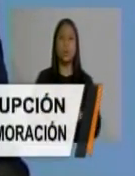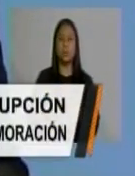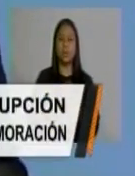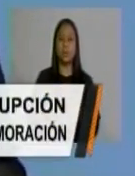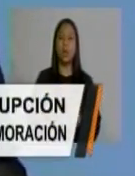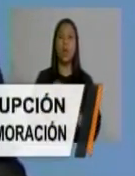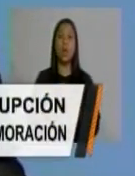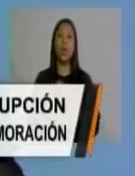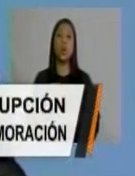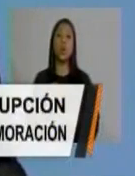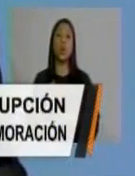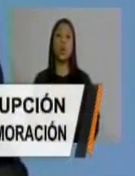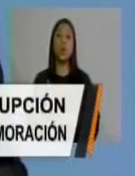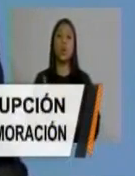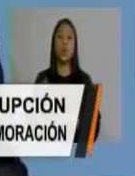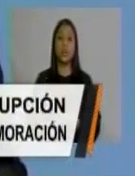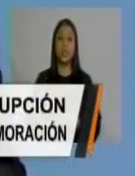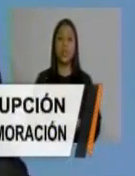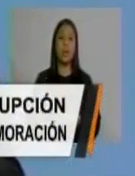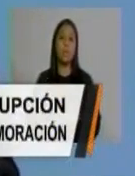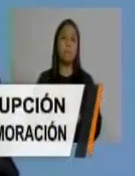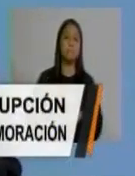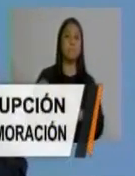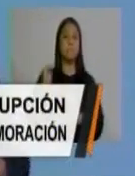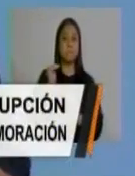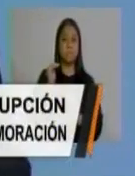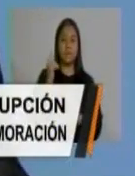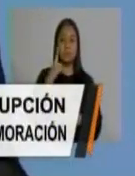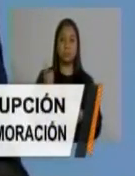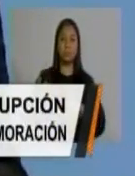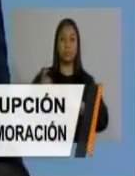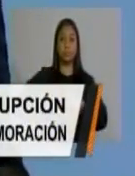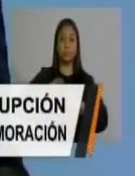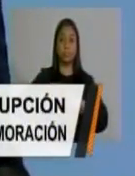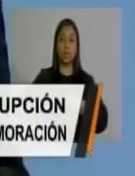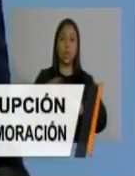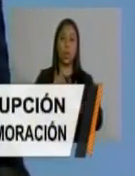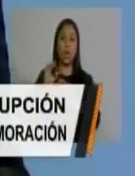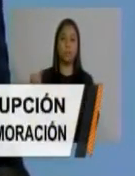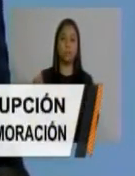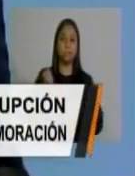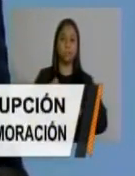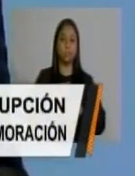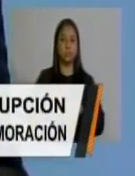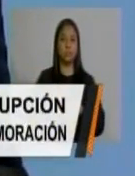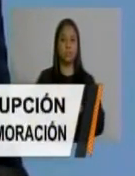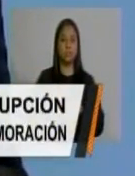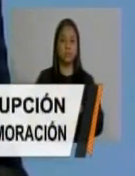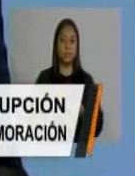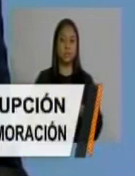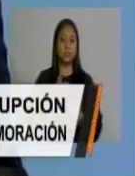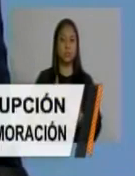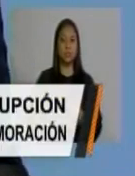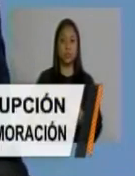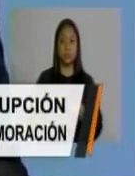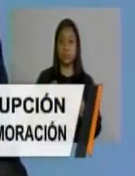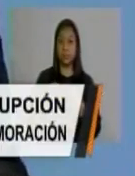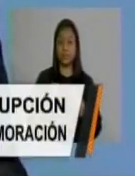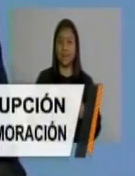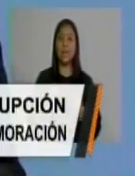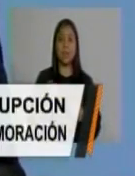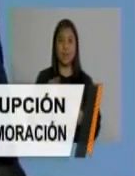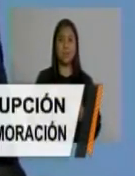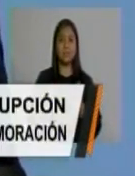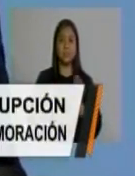COCODE aumentar la participación o la ganancia del proyecto a desarrollarse es